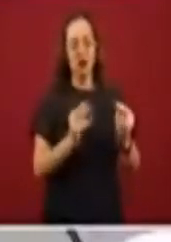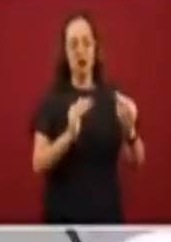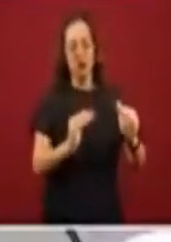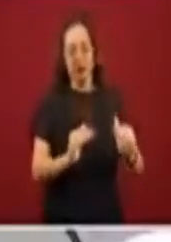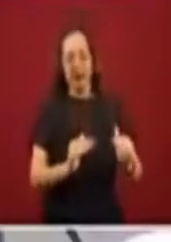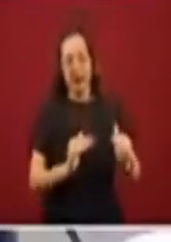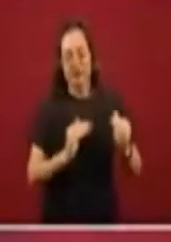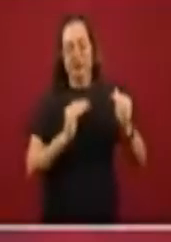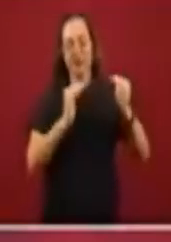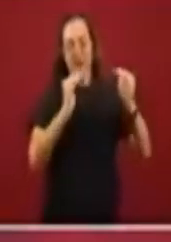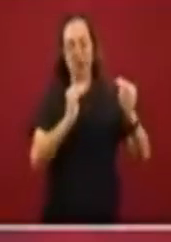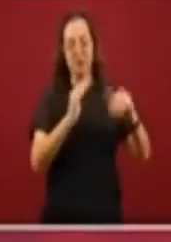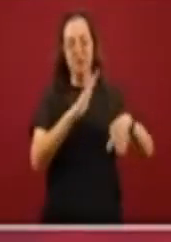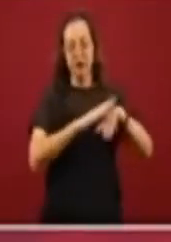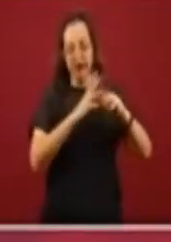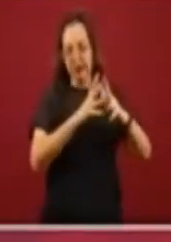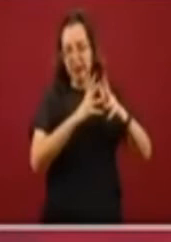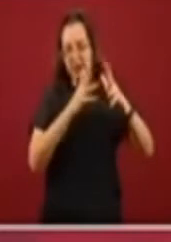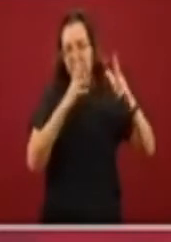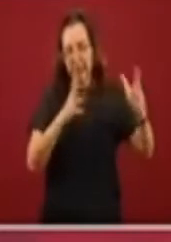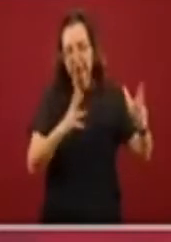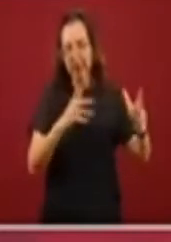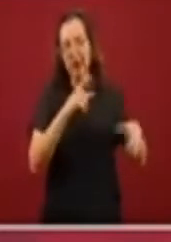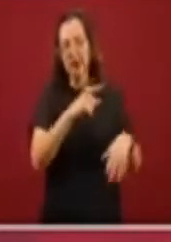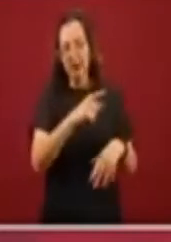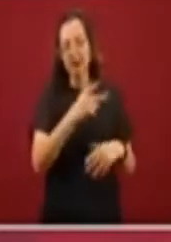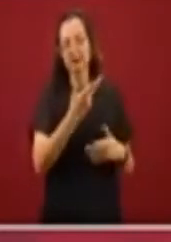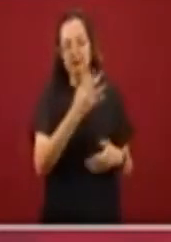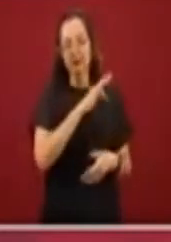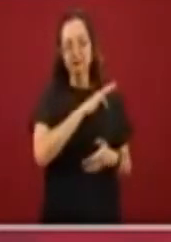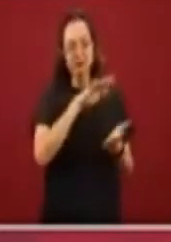superior, pero sigue siendo muy pequeño,